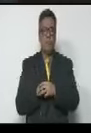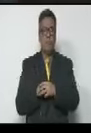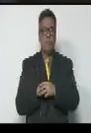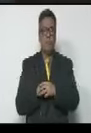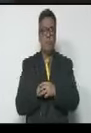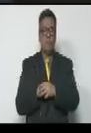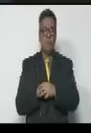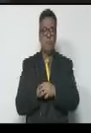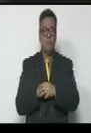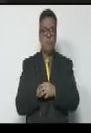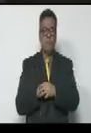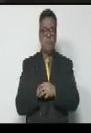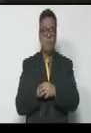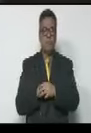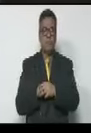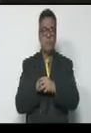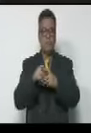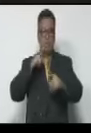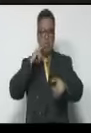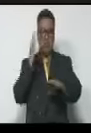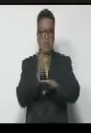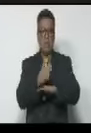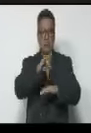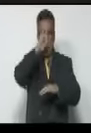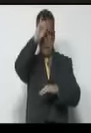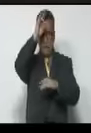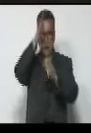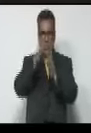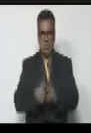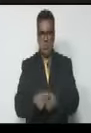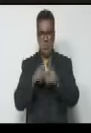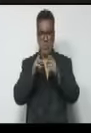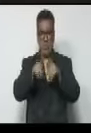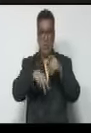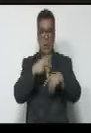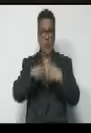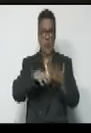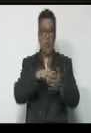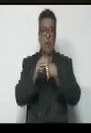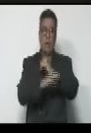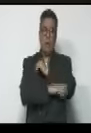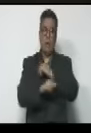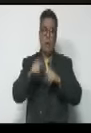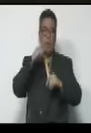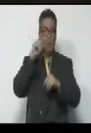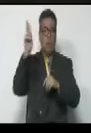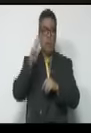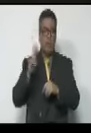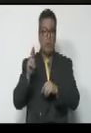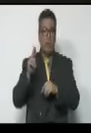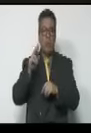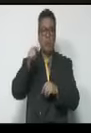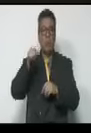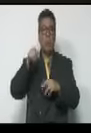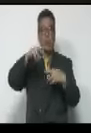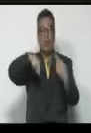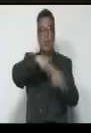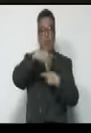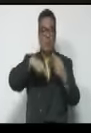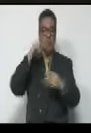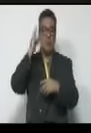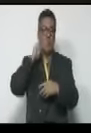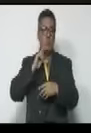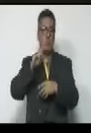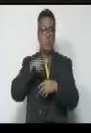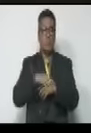y para satanizar y criminalizar a la República, a la Revolución